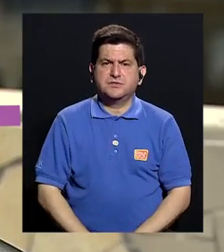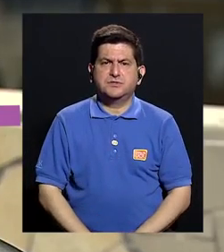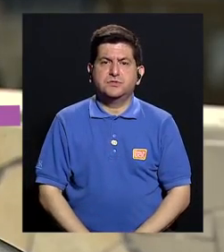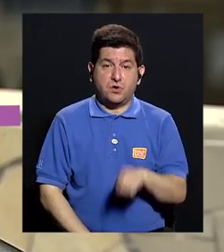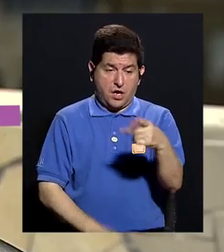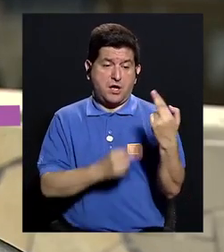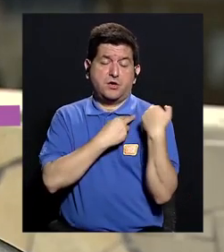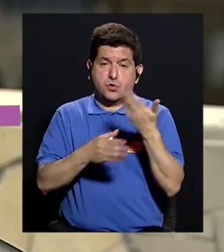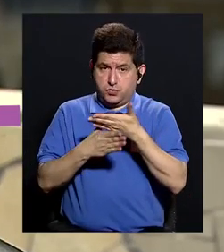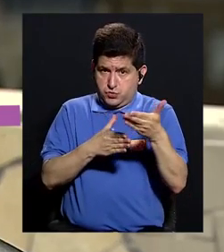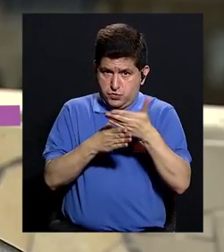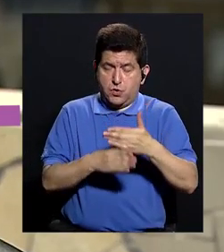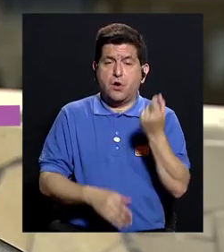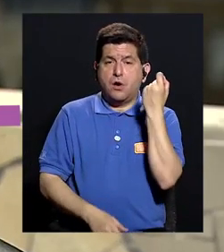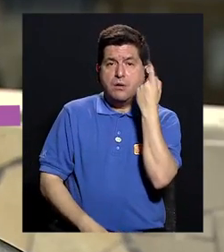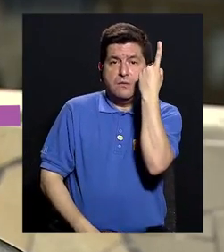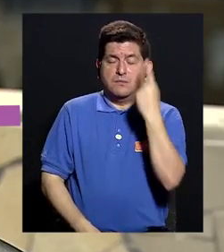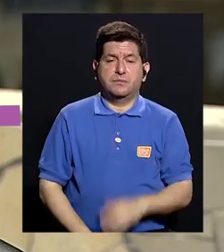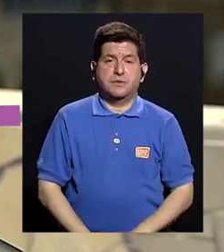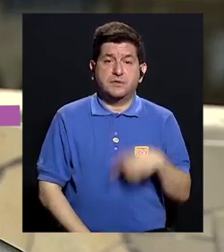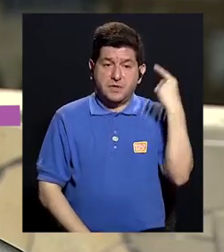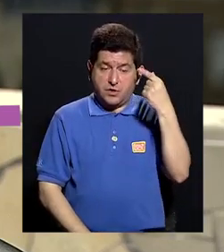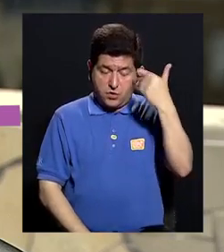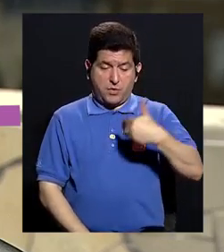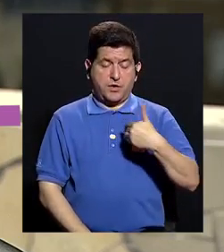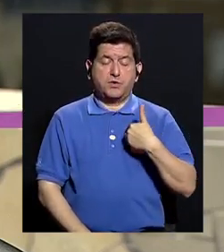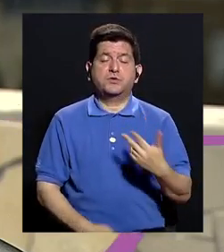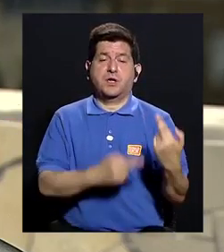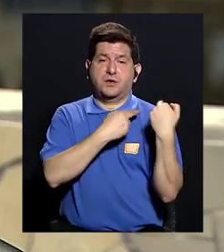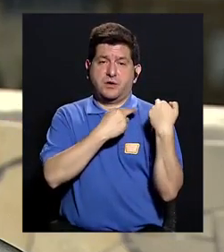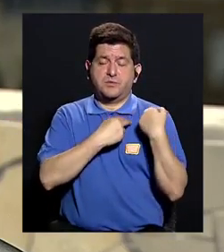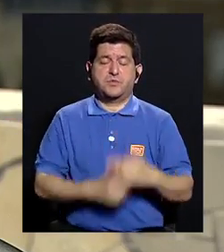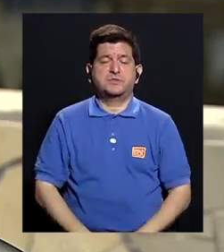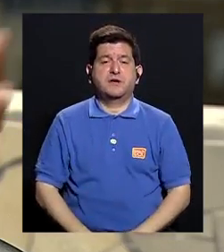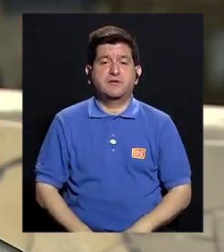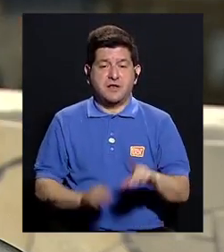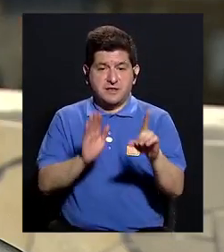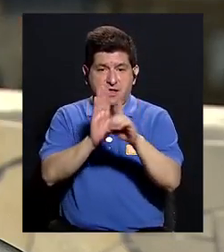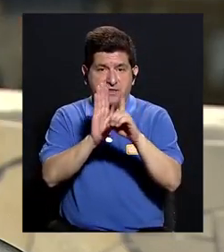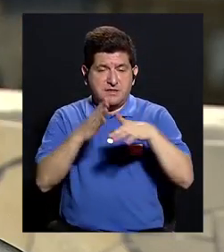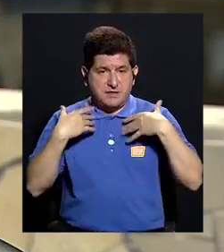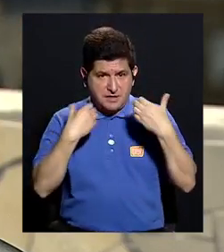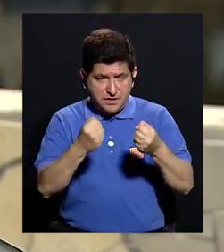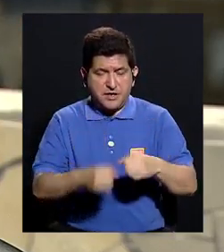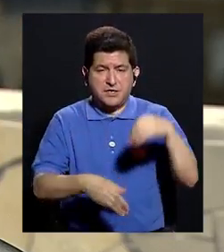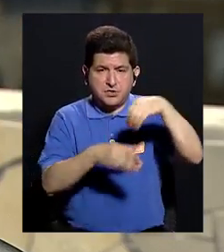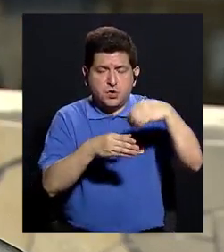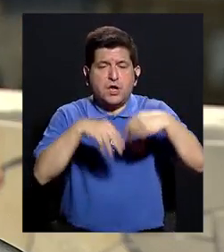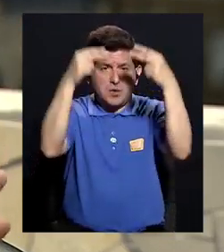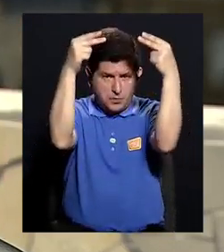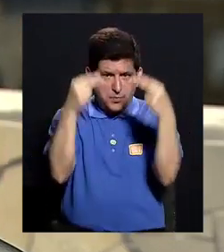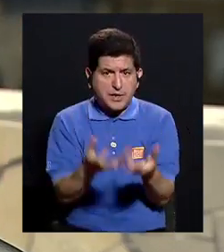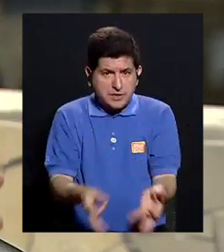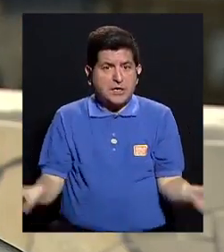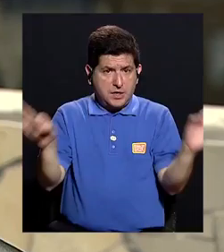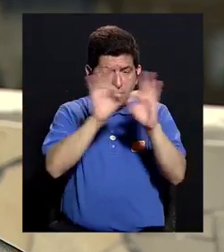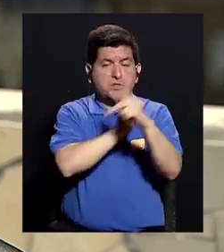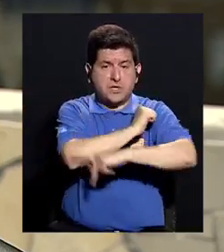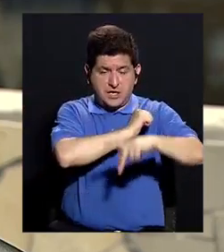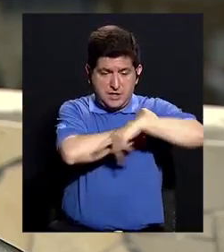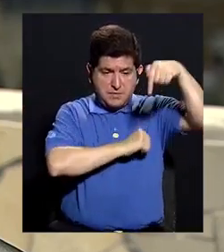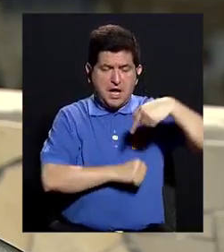sentido de corresponsabilidad se entienda que sí un estado tiene la obligación de garantizar la salud invertir un presupuesto importantísimo como este